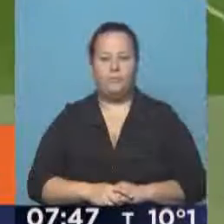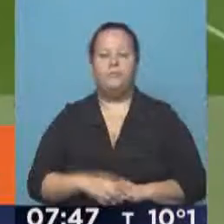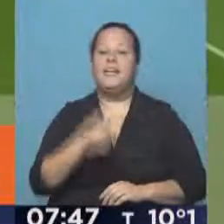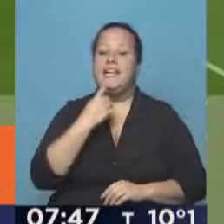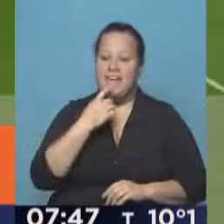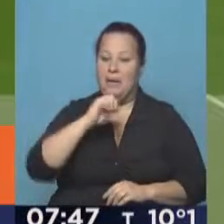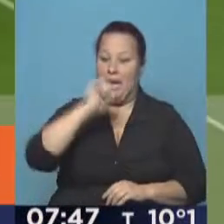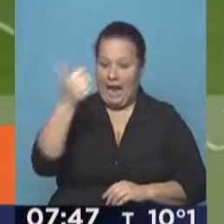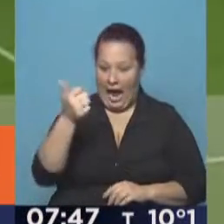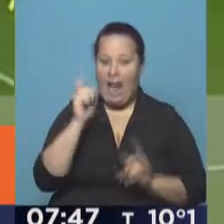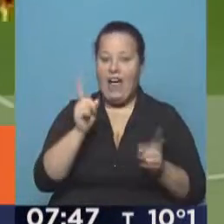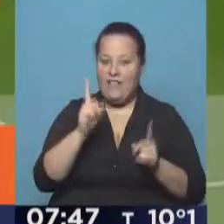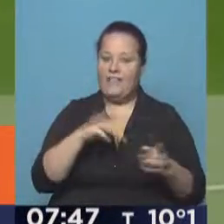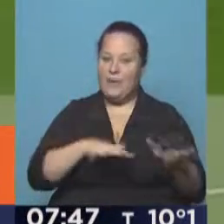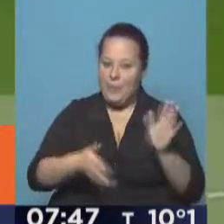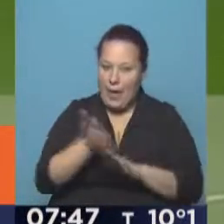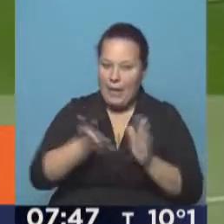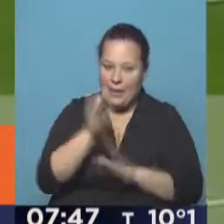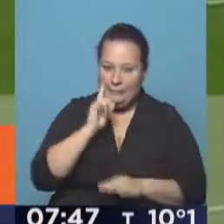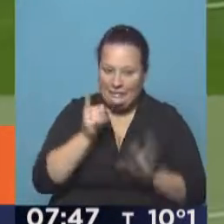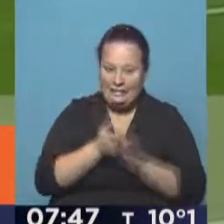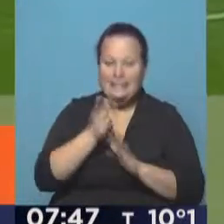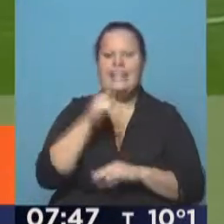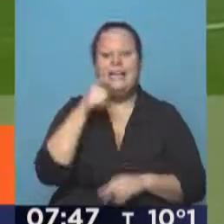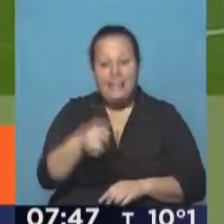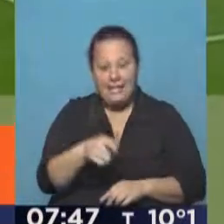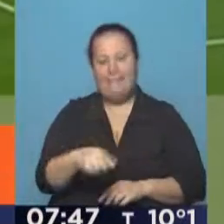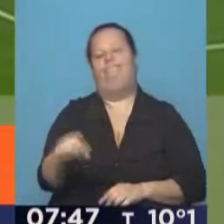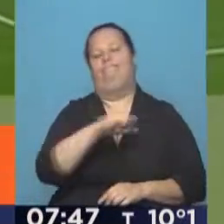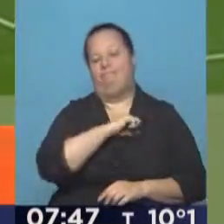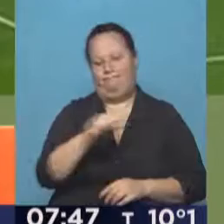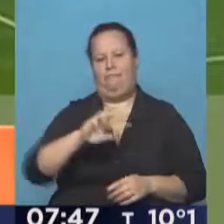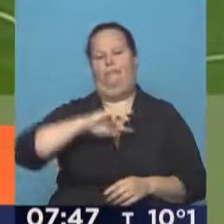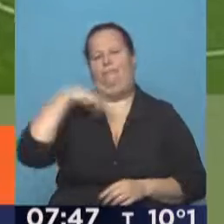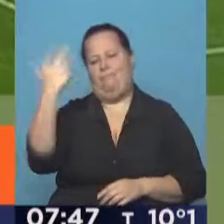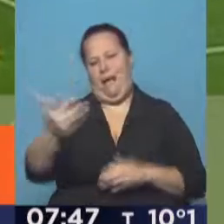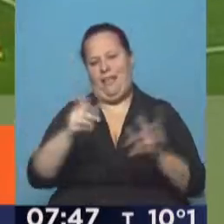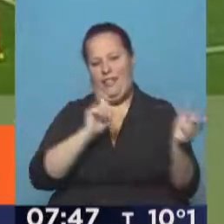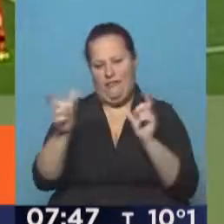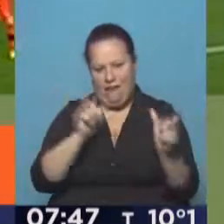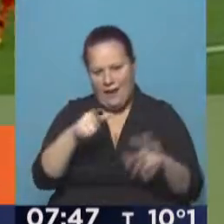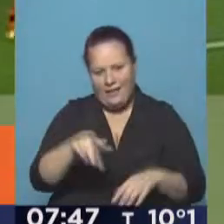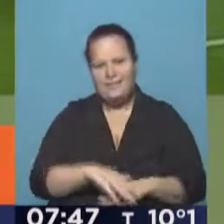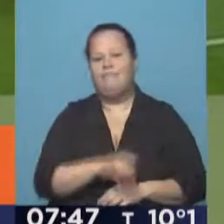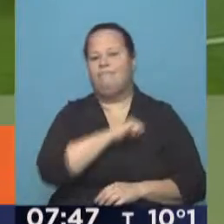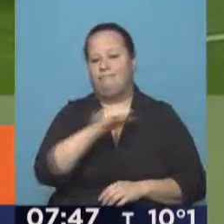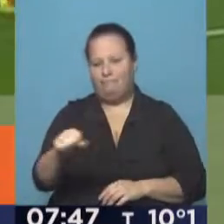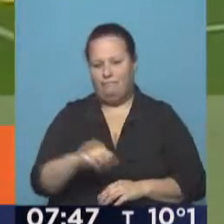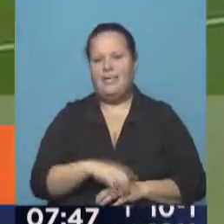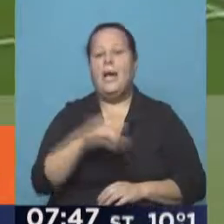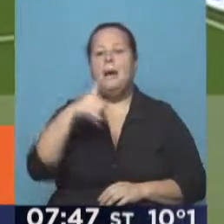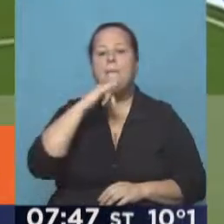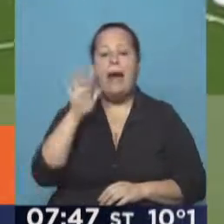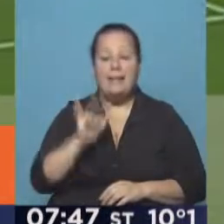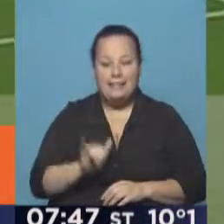River, que ganaba, seguía generando situaciones de peligro y en esta iba a llegar a ampliar más las distancias y prácticamente a definir el encuentro. Piti